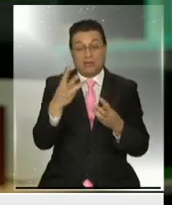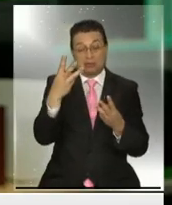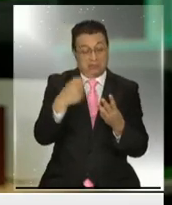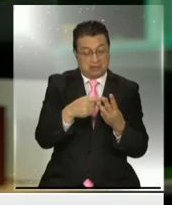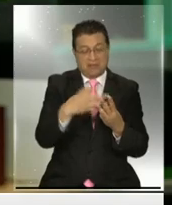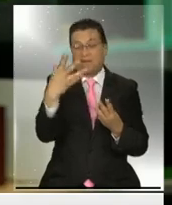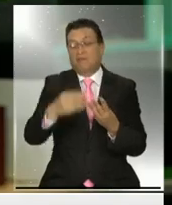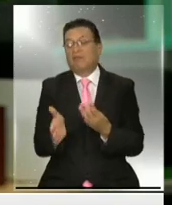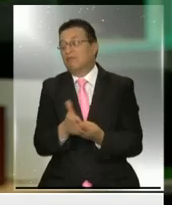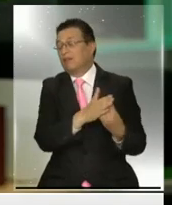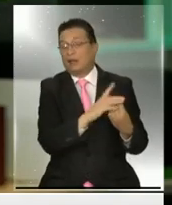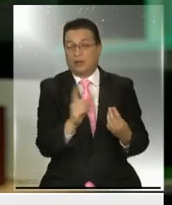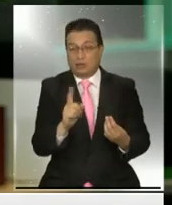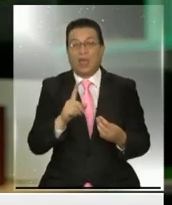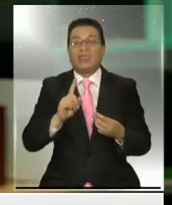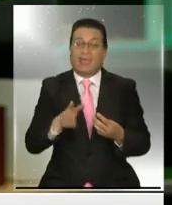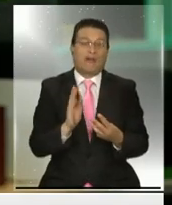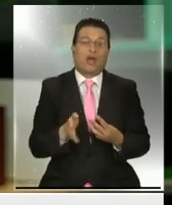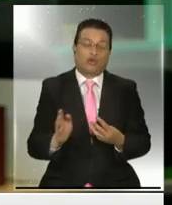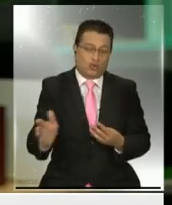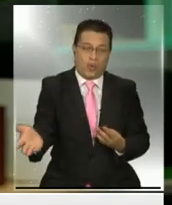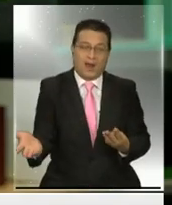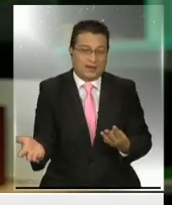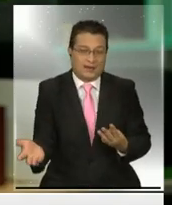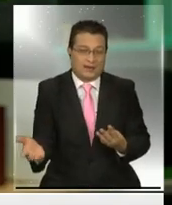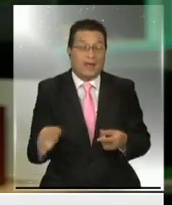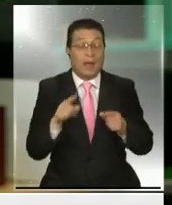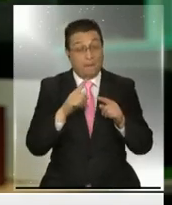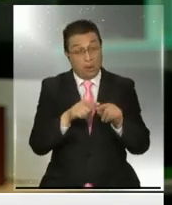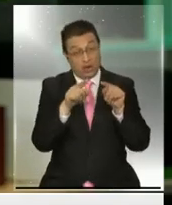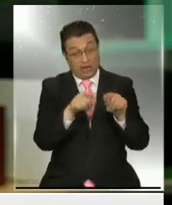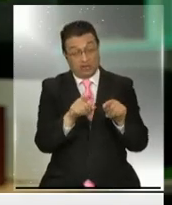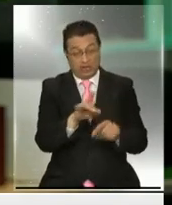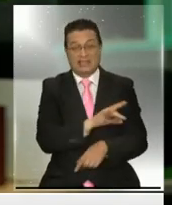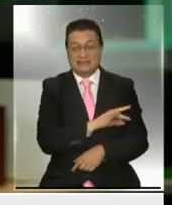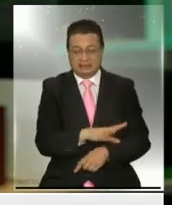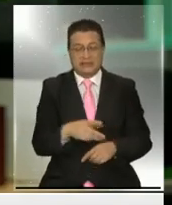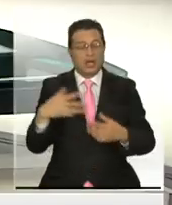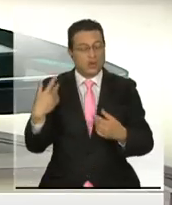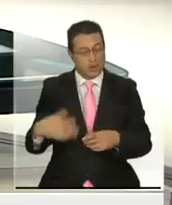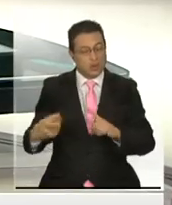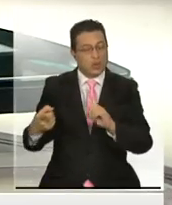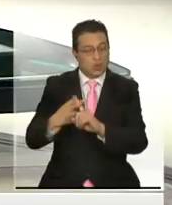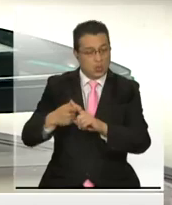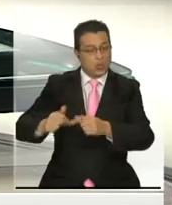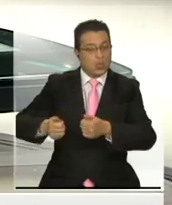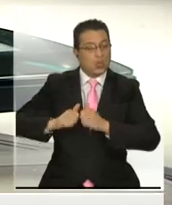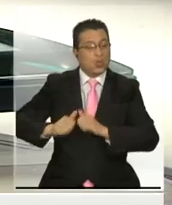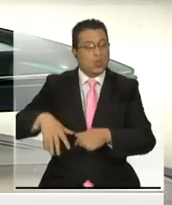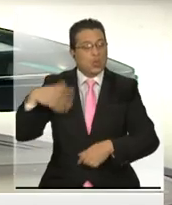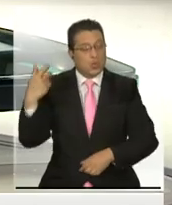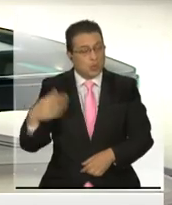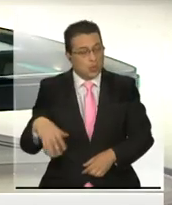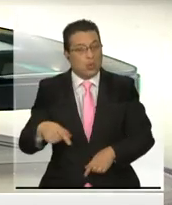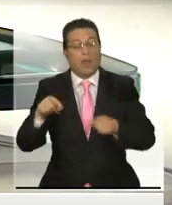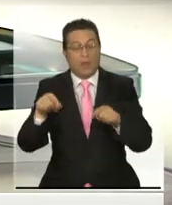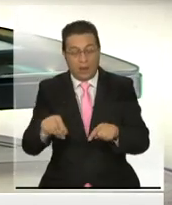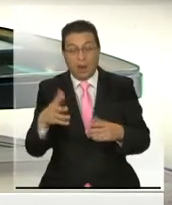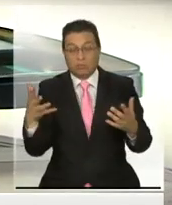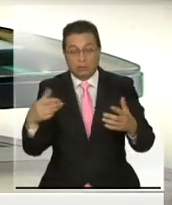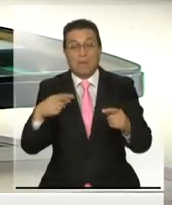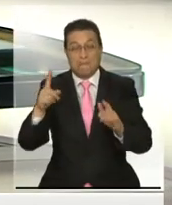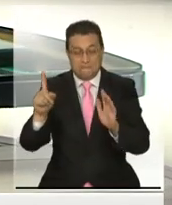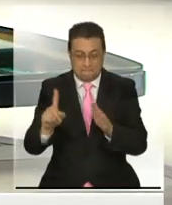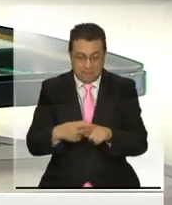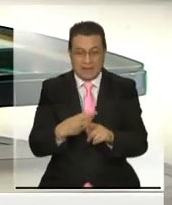después se revierte eso tiene que continuar para eso chile tiene un desafío muy grande y es que necesariamente nosotros tenemos que tener un aumento de la carga